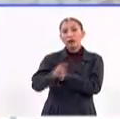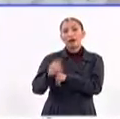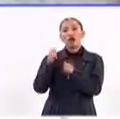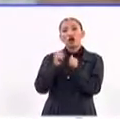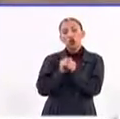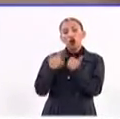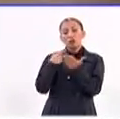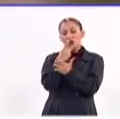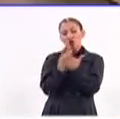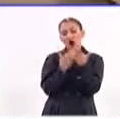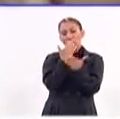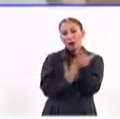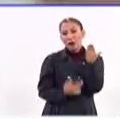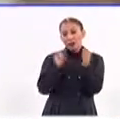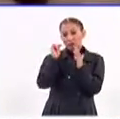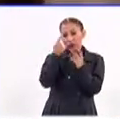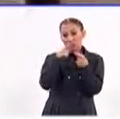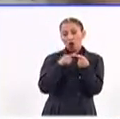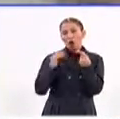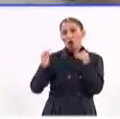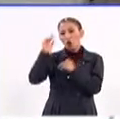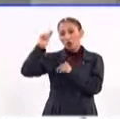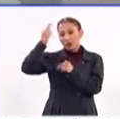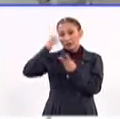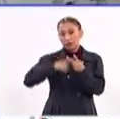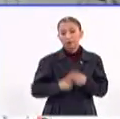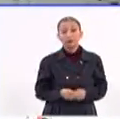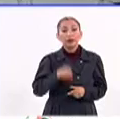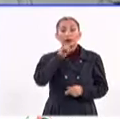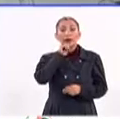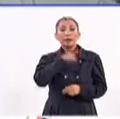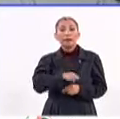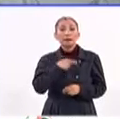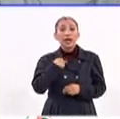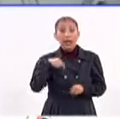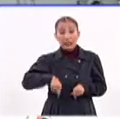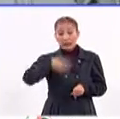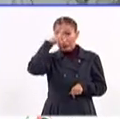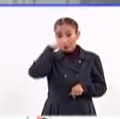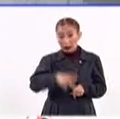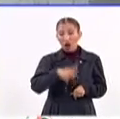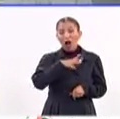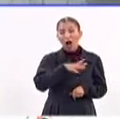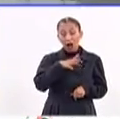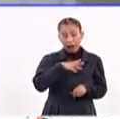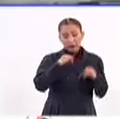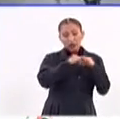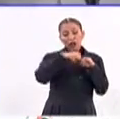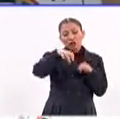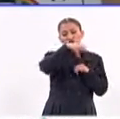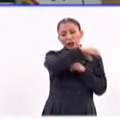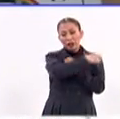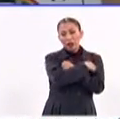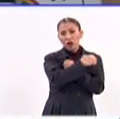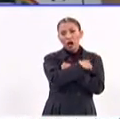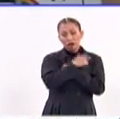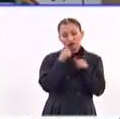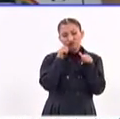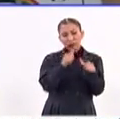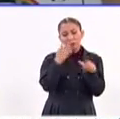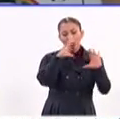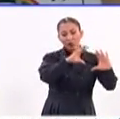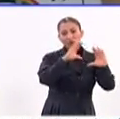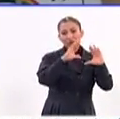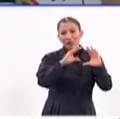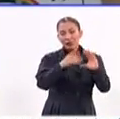hacerlo a través de programas a nivel técnico y nivel universitario. Asimismo, en nuestro país existen instituciones educativas que se dedican a